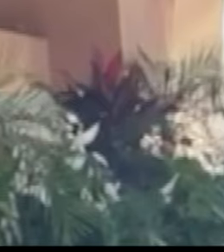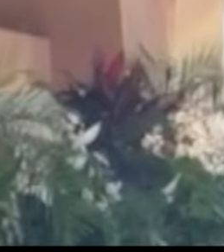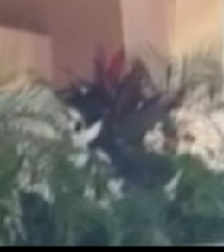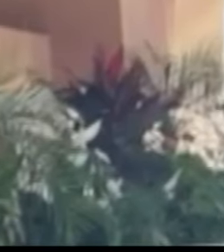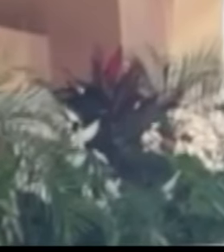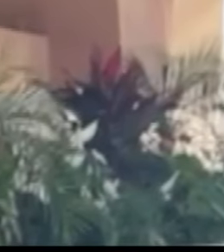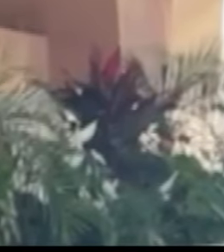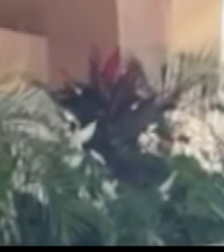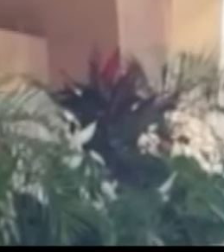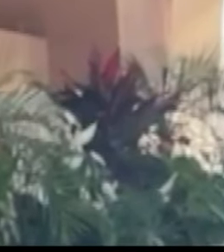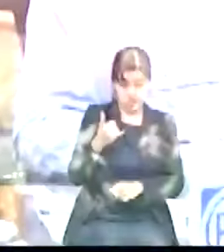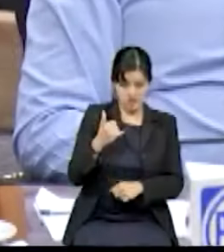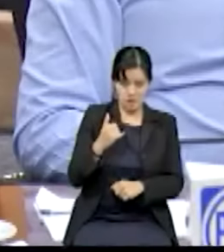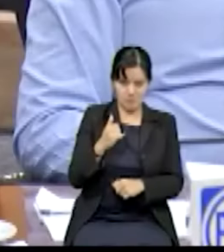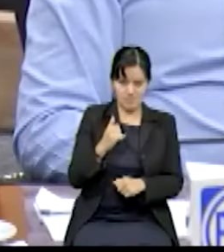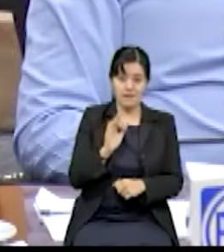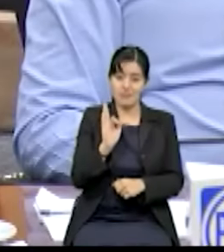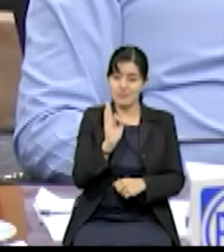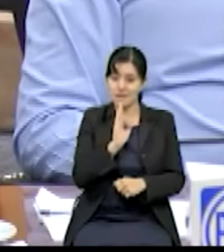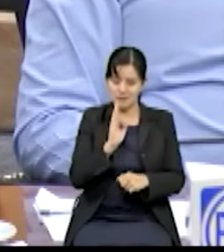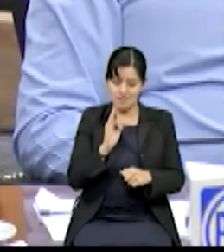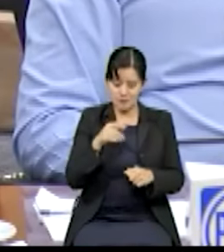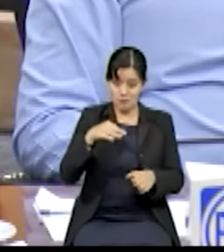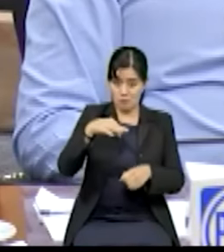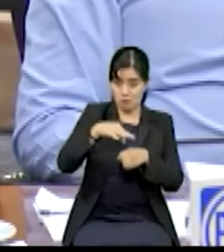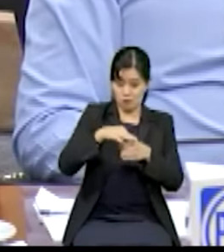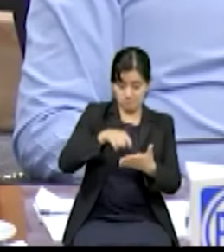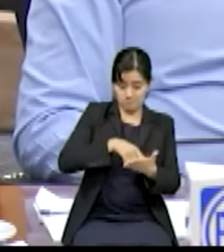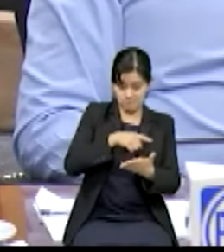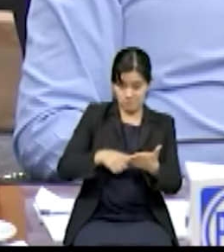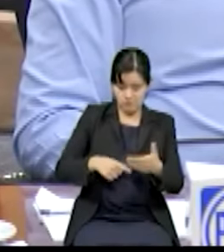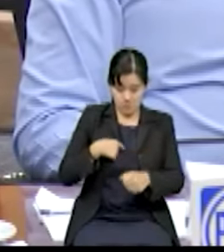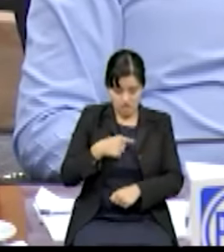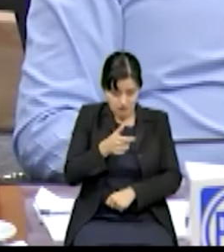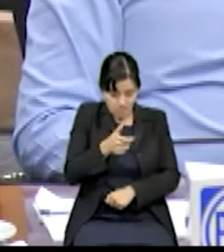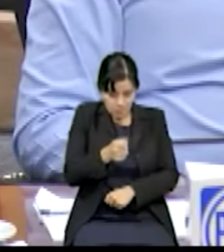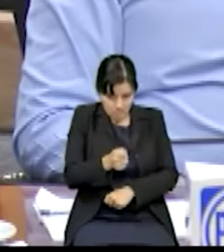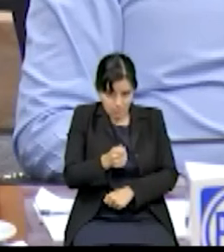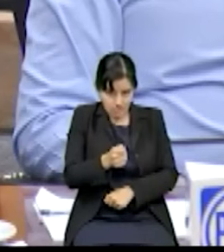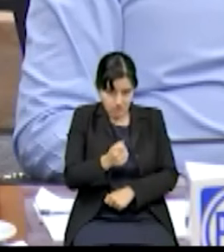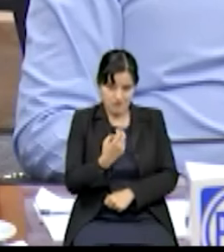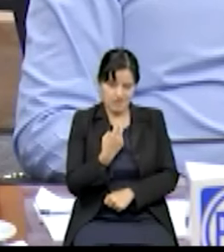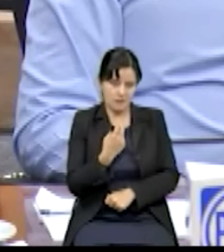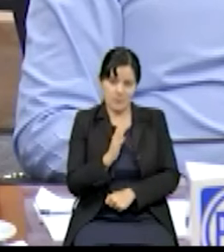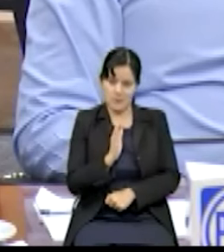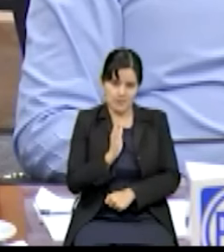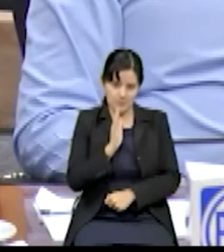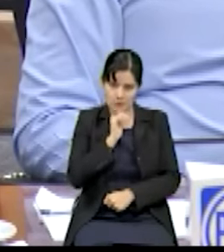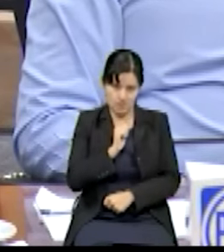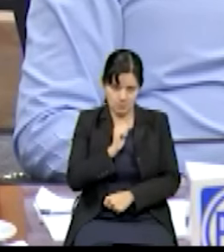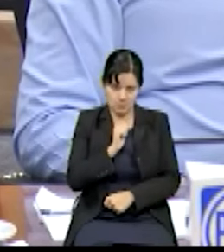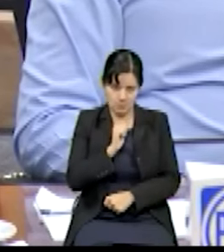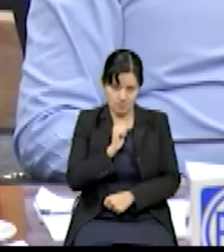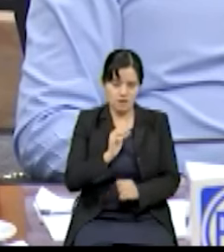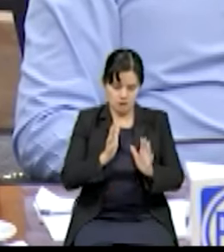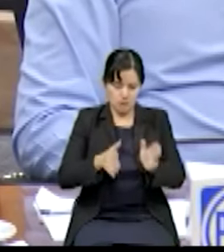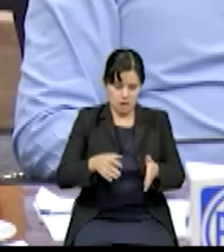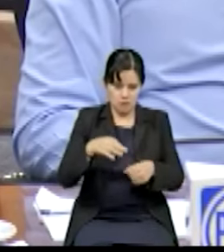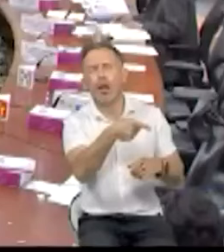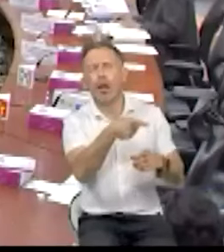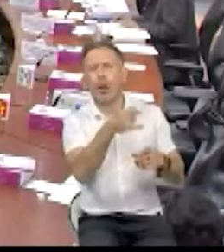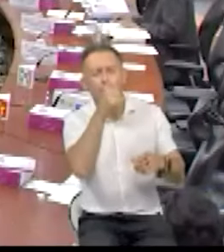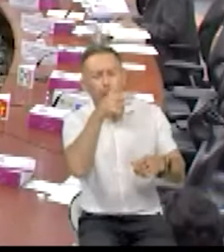Afortunadamente, cosas graves. Bueno, pues es lo que dice el presidente, no hay cosas graves, no tengo por qué reunirme con el gabinete, ya lleva un rato que no